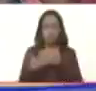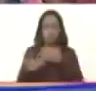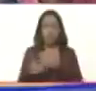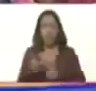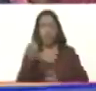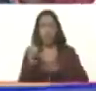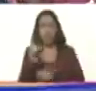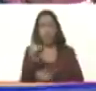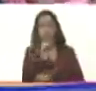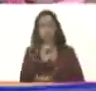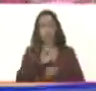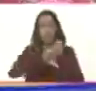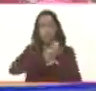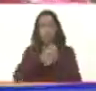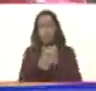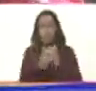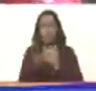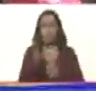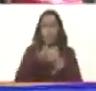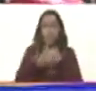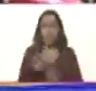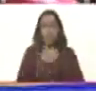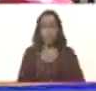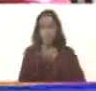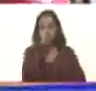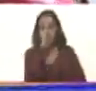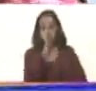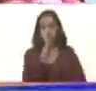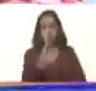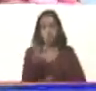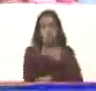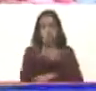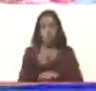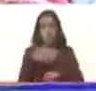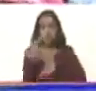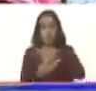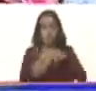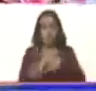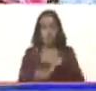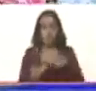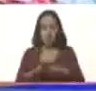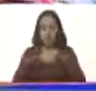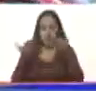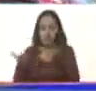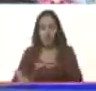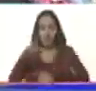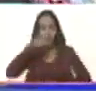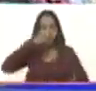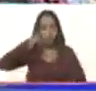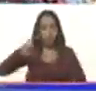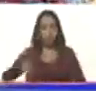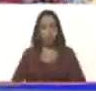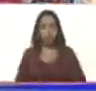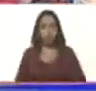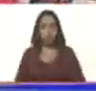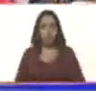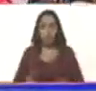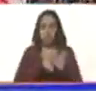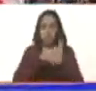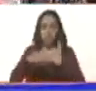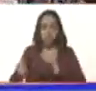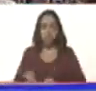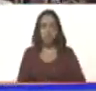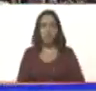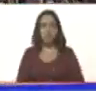corrupción, directo vía satélite, del gobierno revolucionario al pueblo y a sus derechos. Aquí